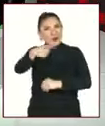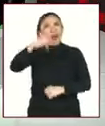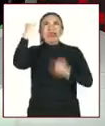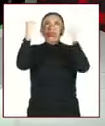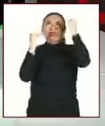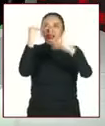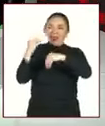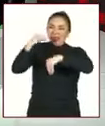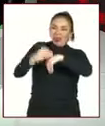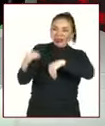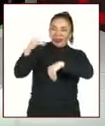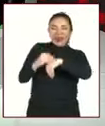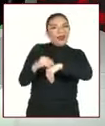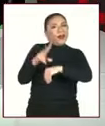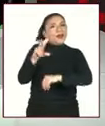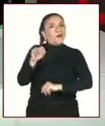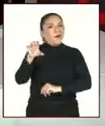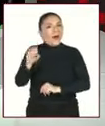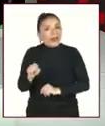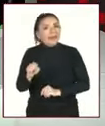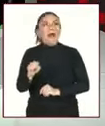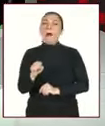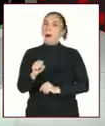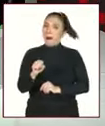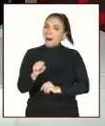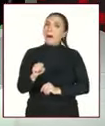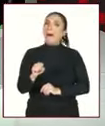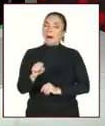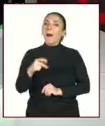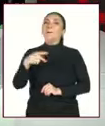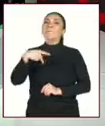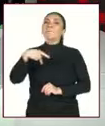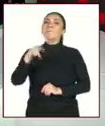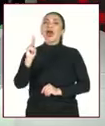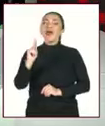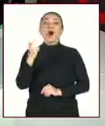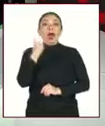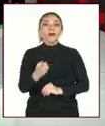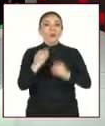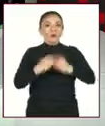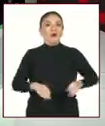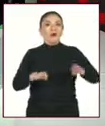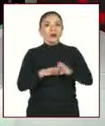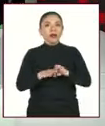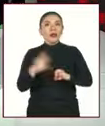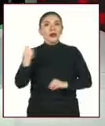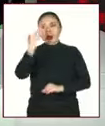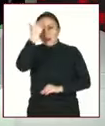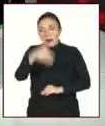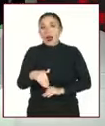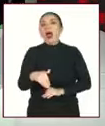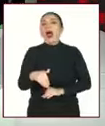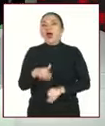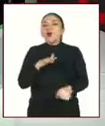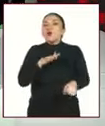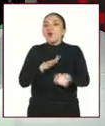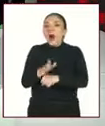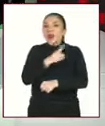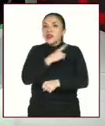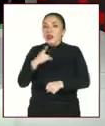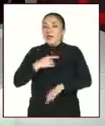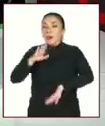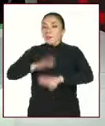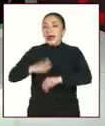cosas en palomita, pero era importante destacar cuáles eran las que nos iban a servir